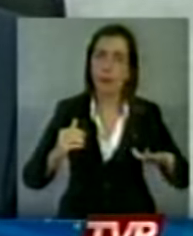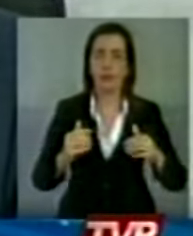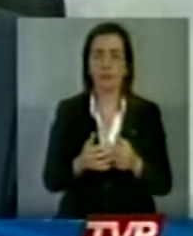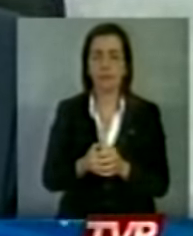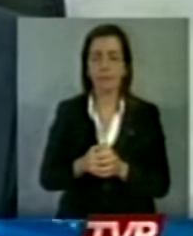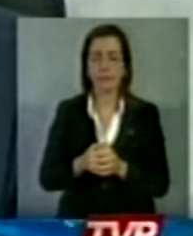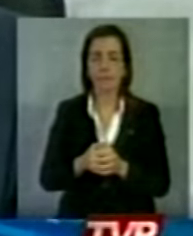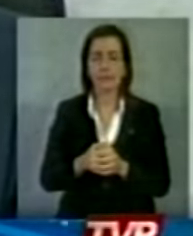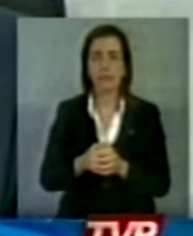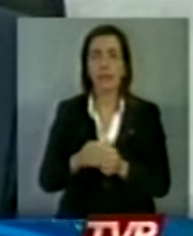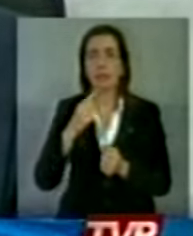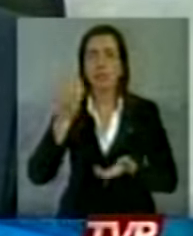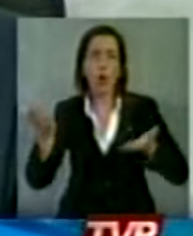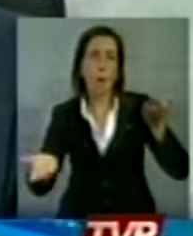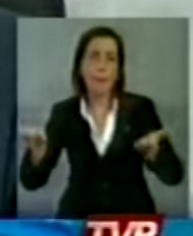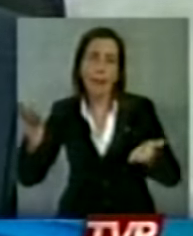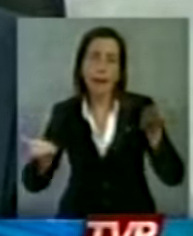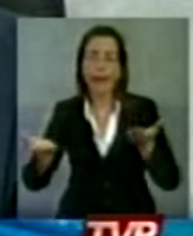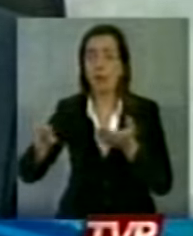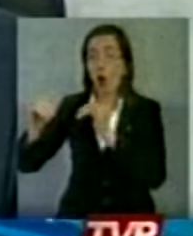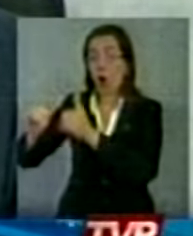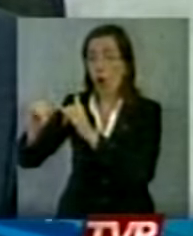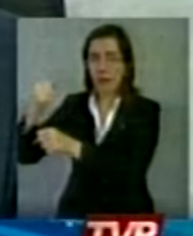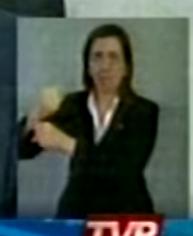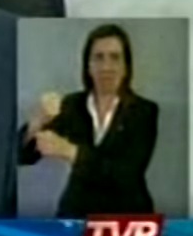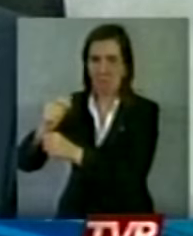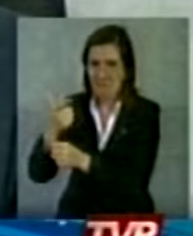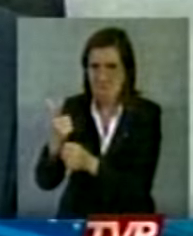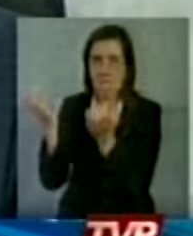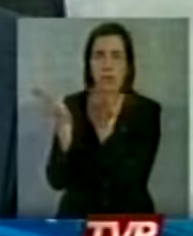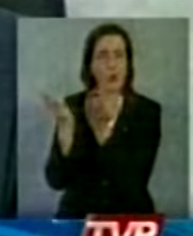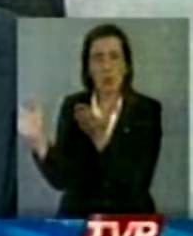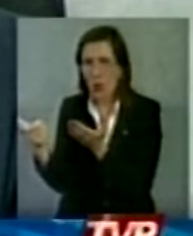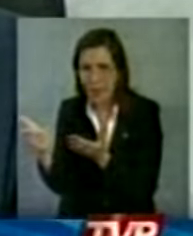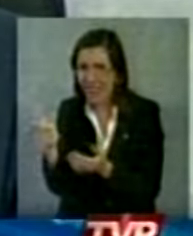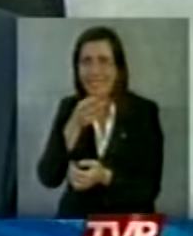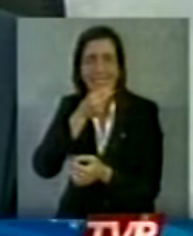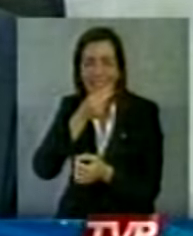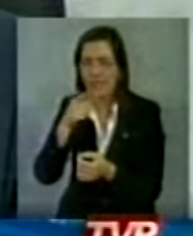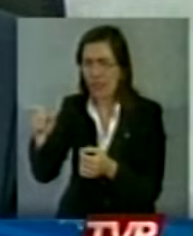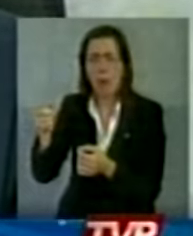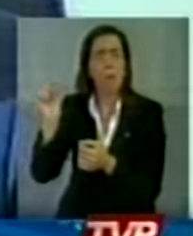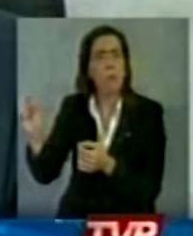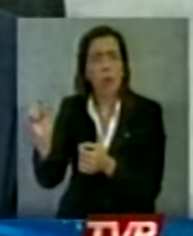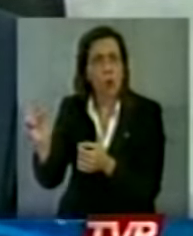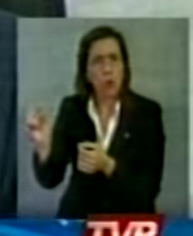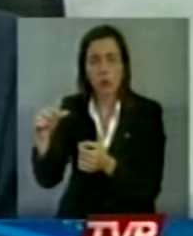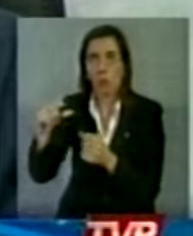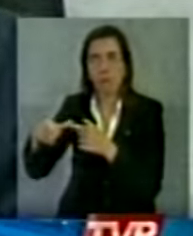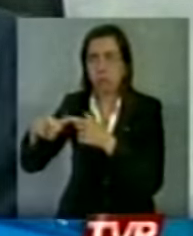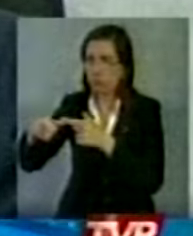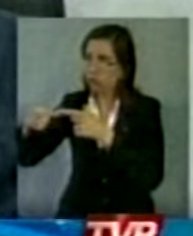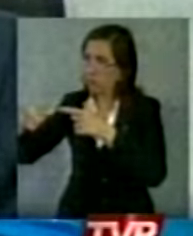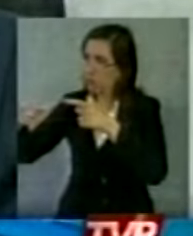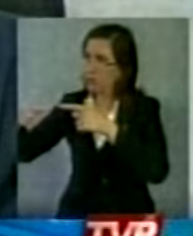adultos. La proporción de jóvenes que no trabajan y estudian o están recibiendo información ha